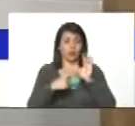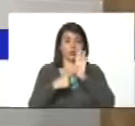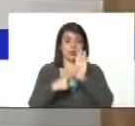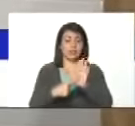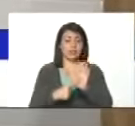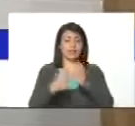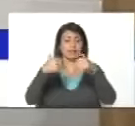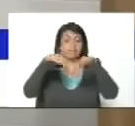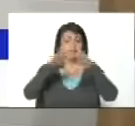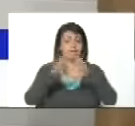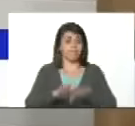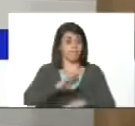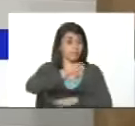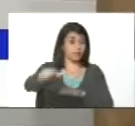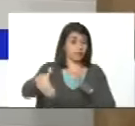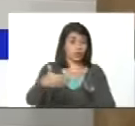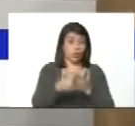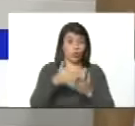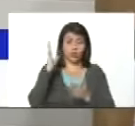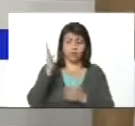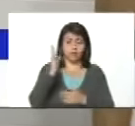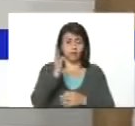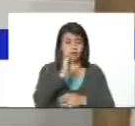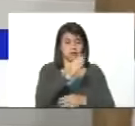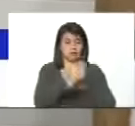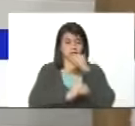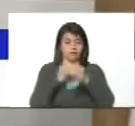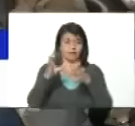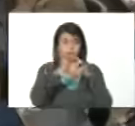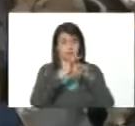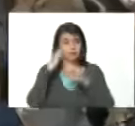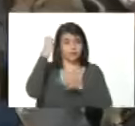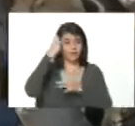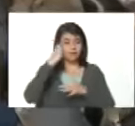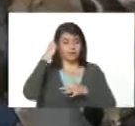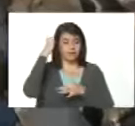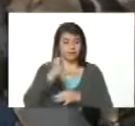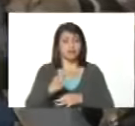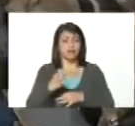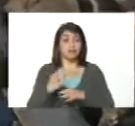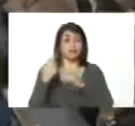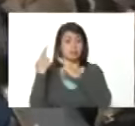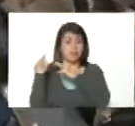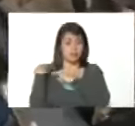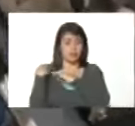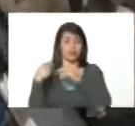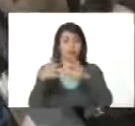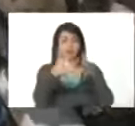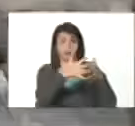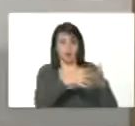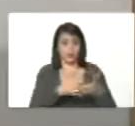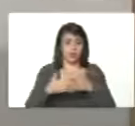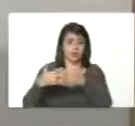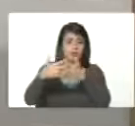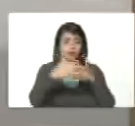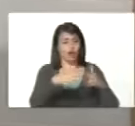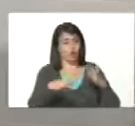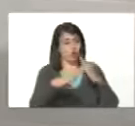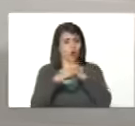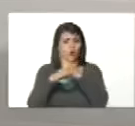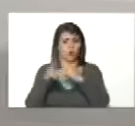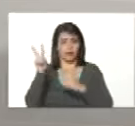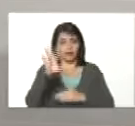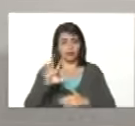el levantamiento de todas las sanciones de la Unión Europea y de los Estados Unidos de América contra